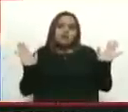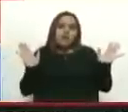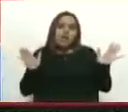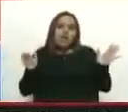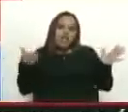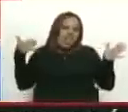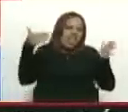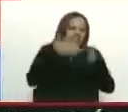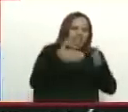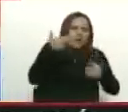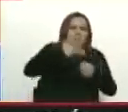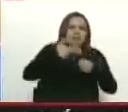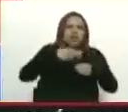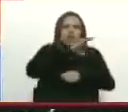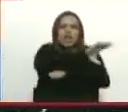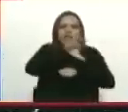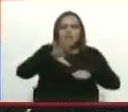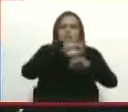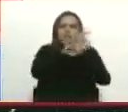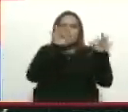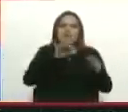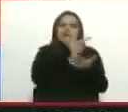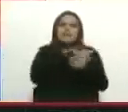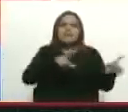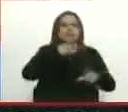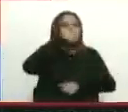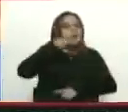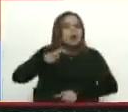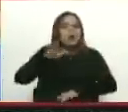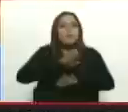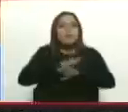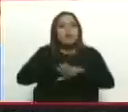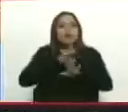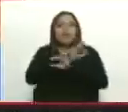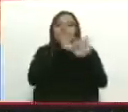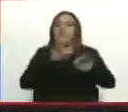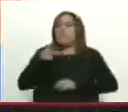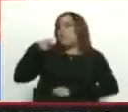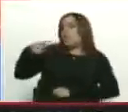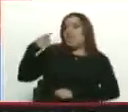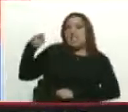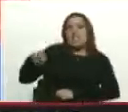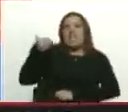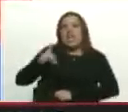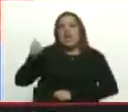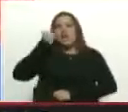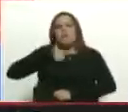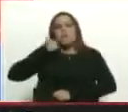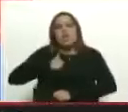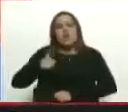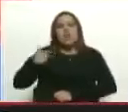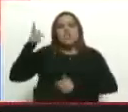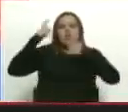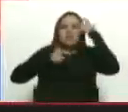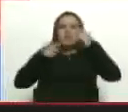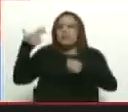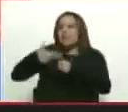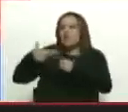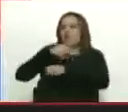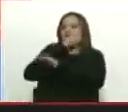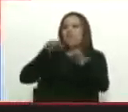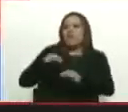a Petrocaribe, que era un instrumento de liberación de los pueblos, porque era un instrumento político que estaba usando el chavismo, el petróleo, como arma